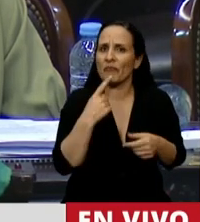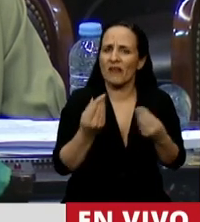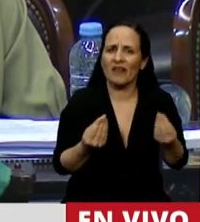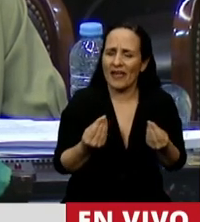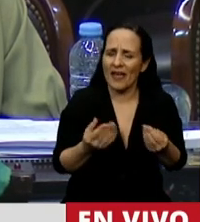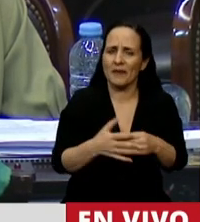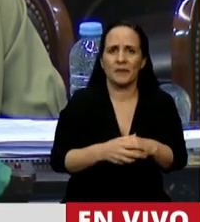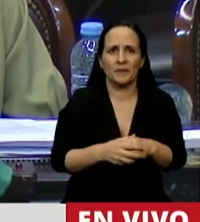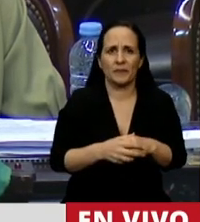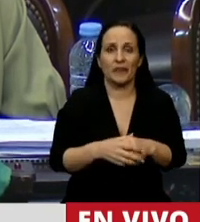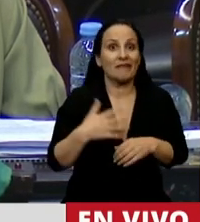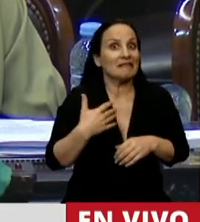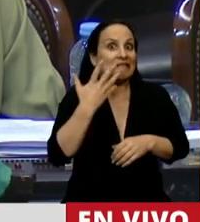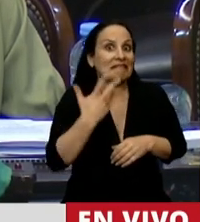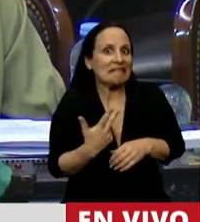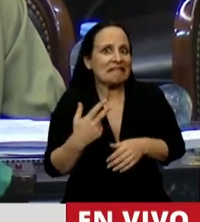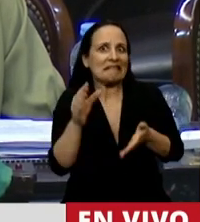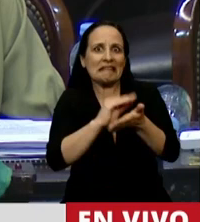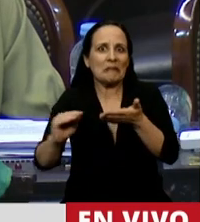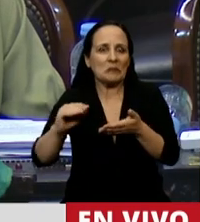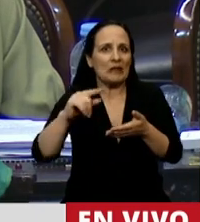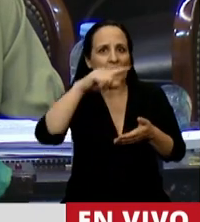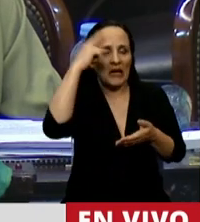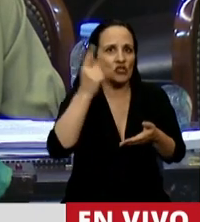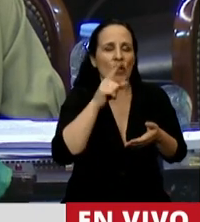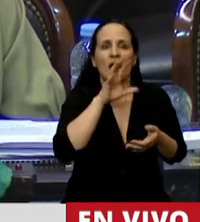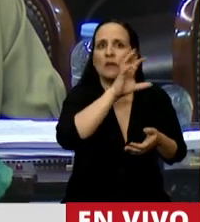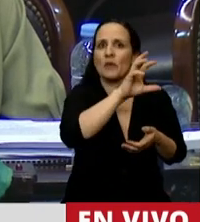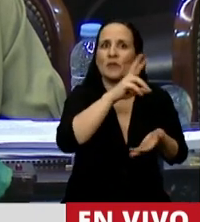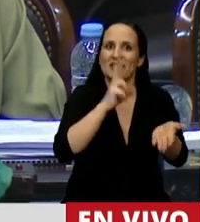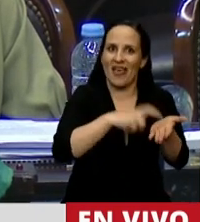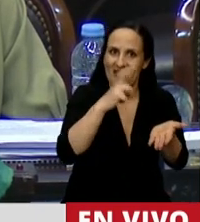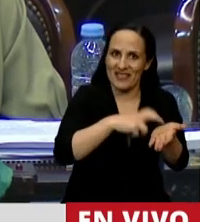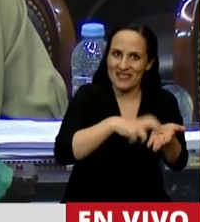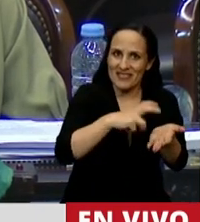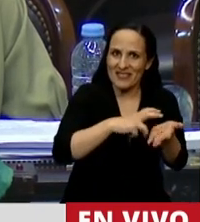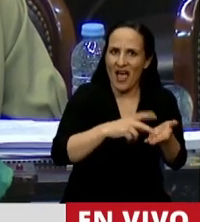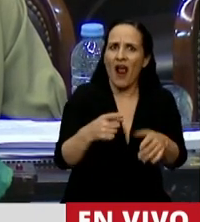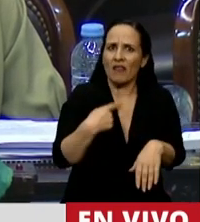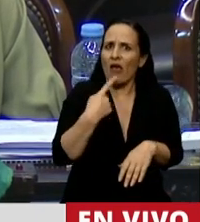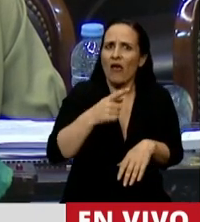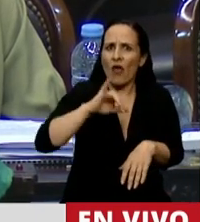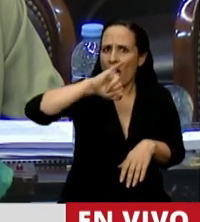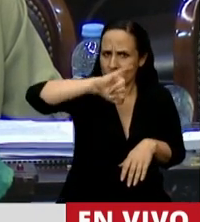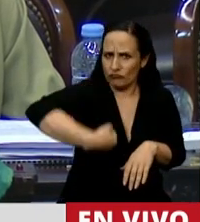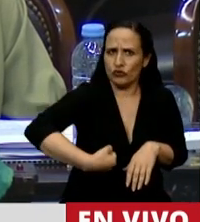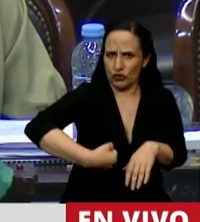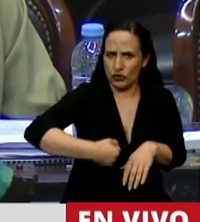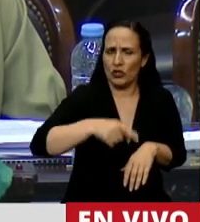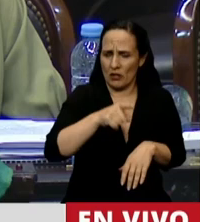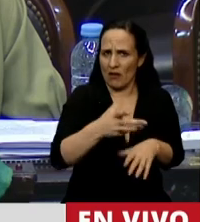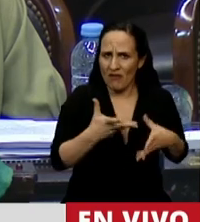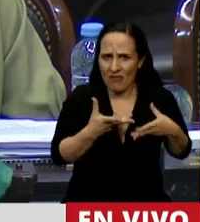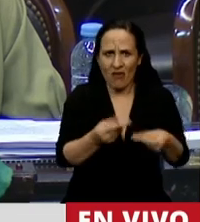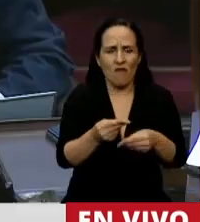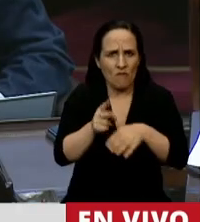con agrado que los legisladores nacionales por Salta se pronuncien a favor y en la